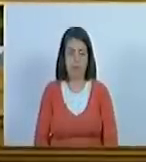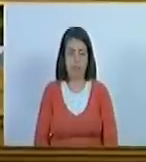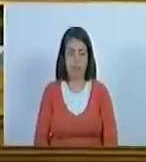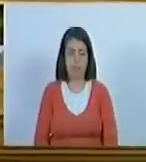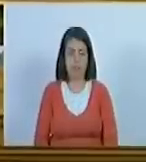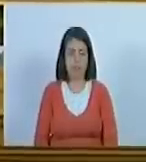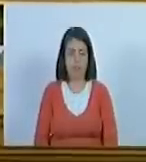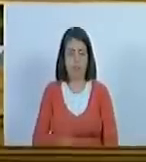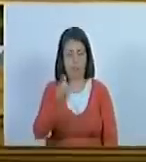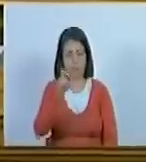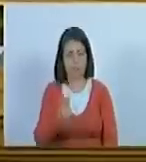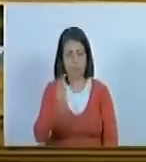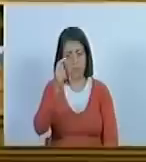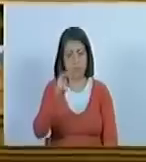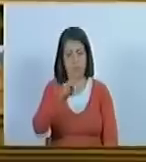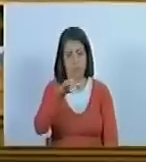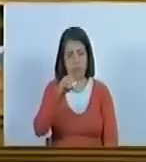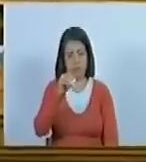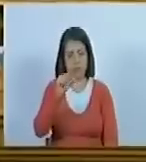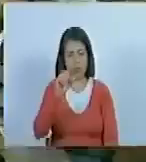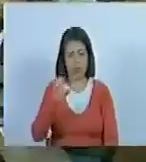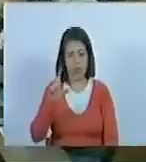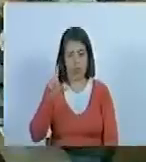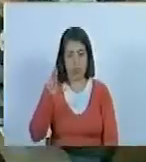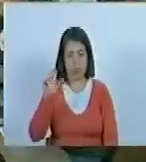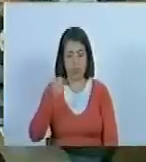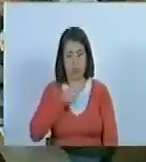Déjeme el derecho de hablar al diputado José Luis Tali.